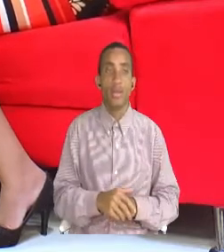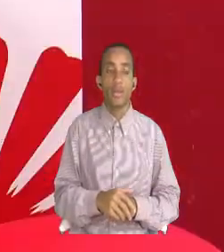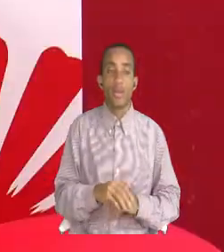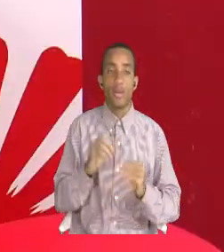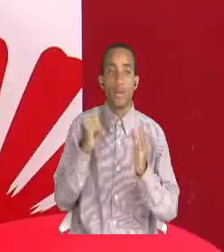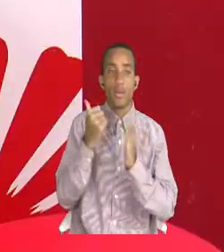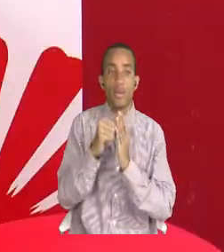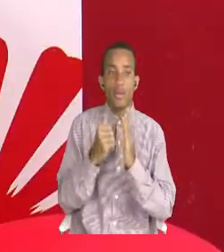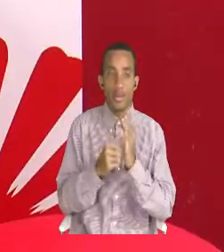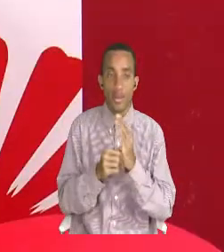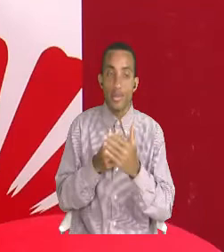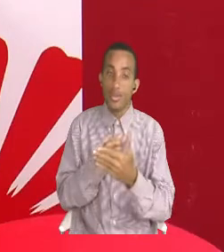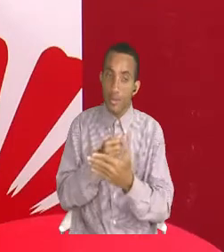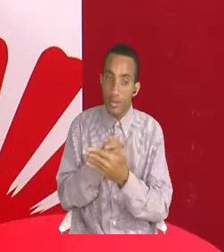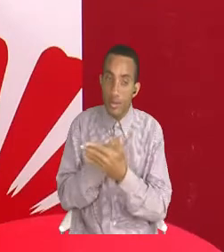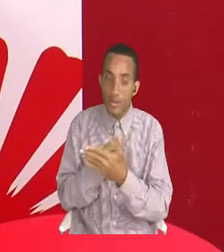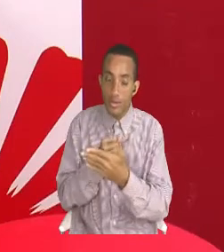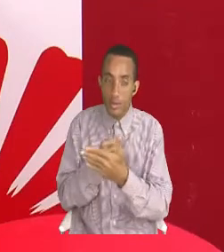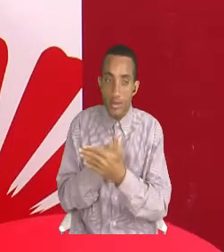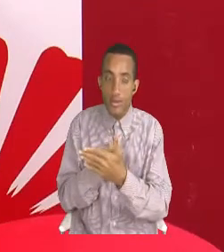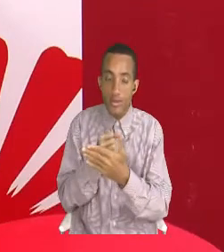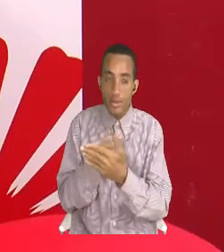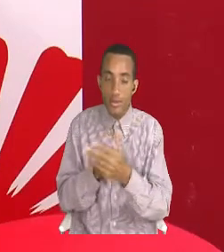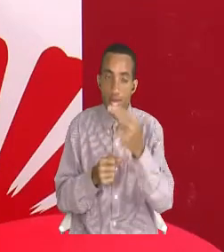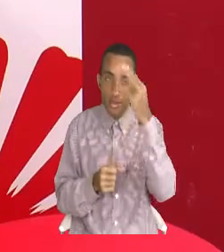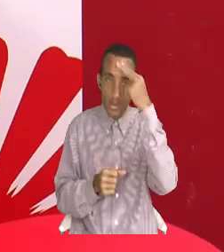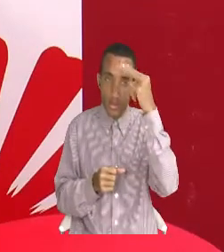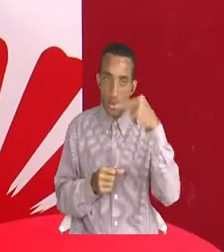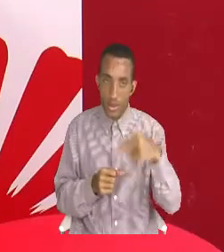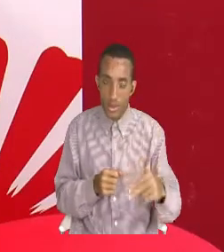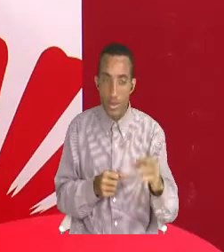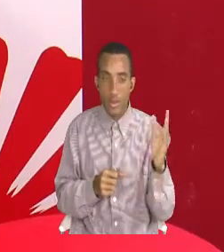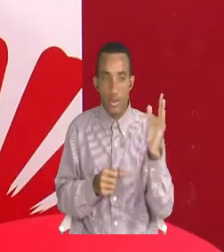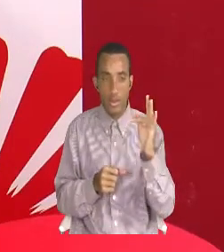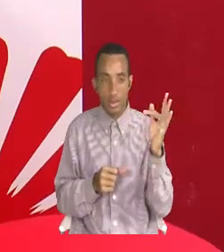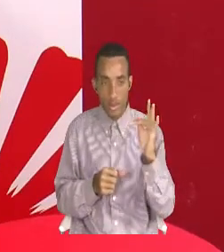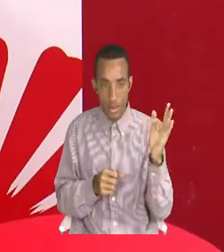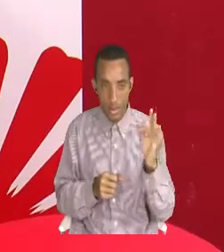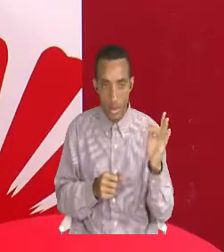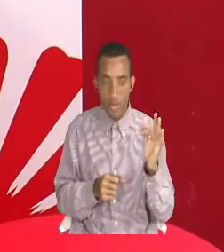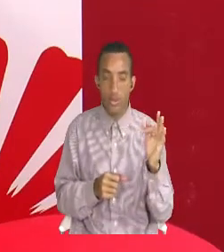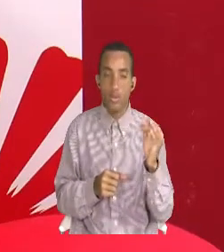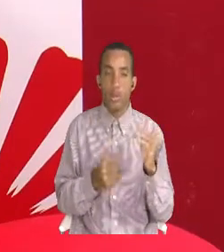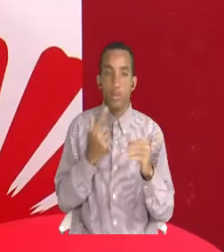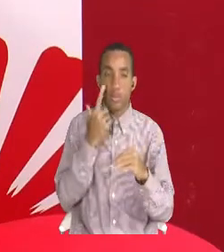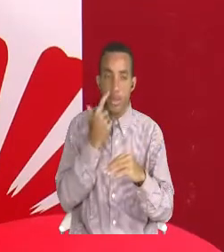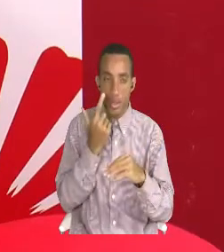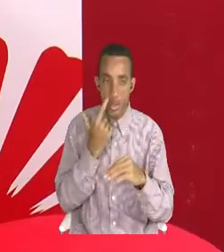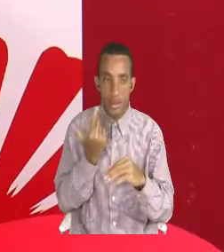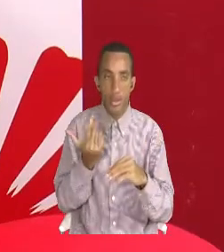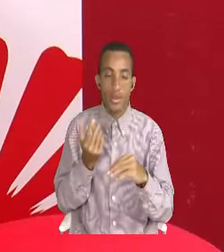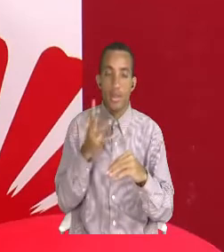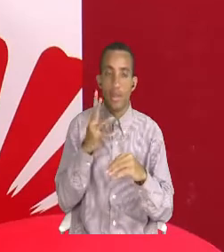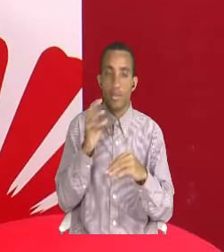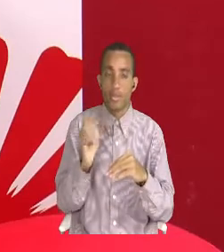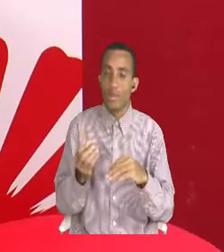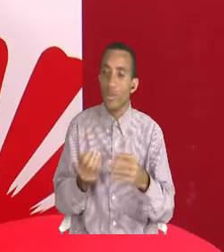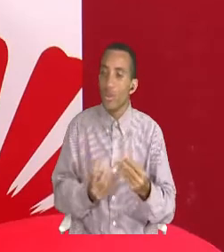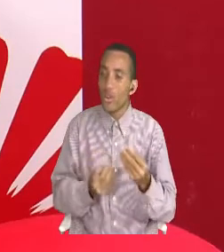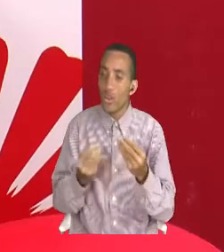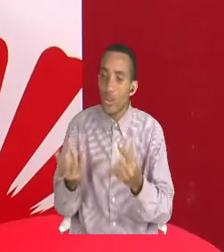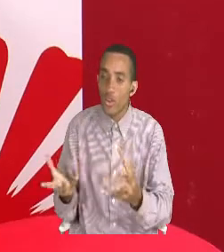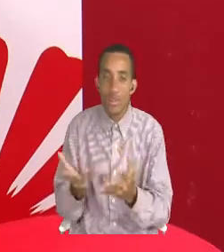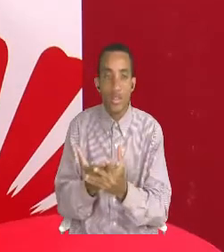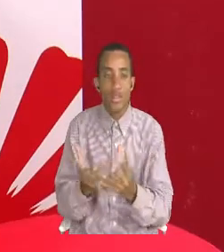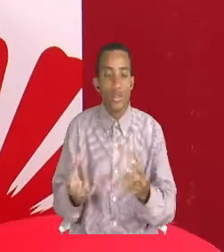programa, insistámosle a los hijos, a los tíos, a los padres, a los esposos, que por favor no regalen cosas para cocina, regalen cosas,